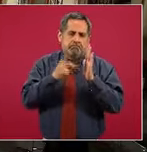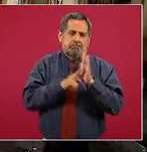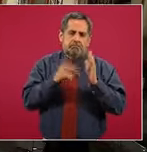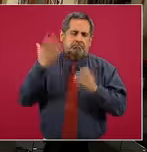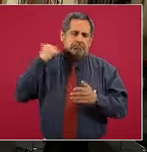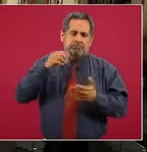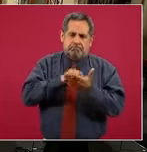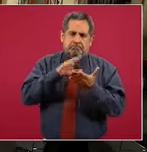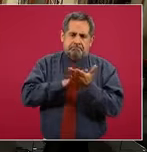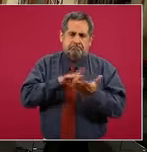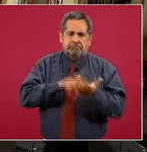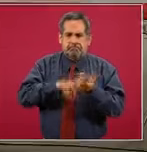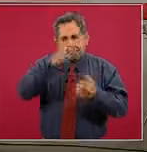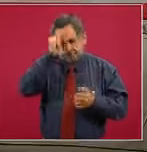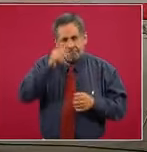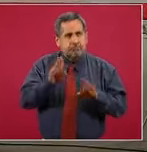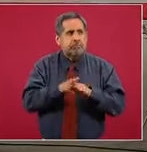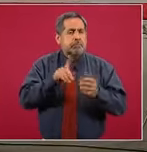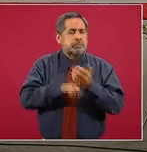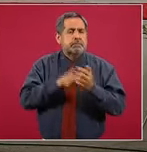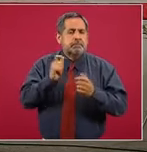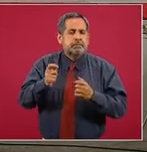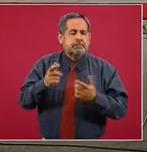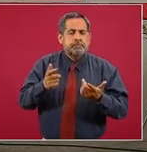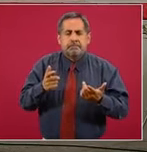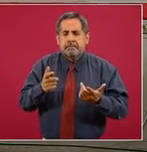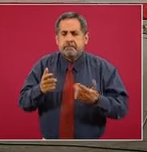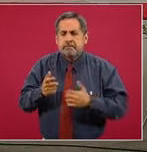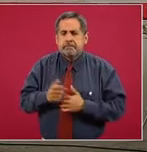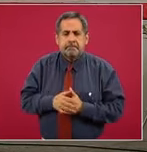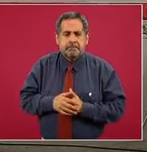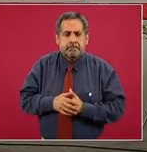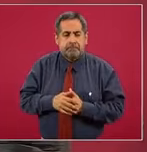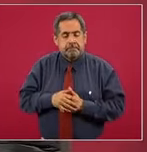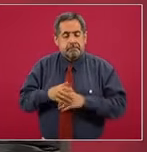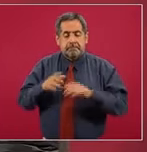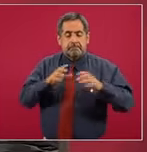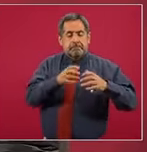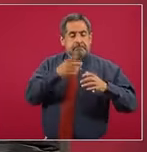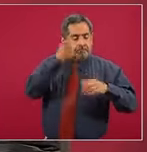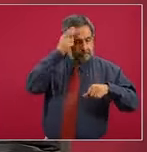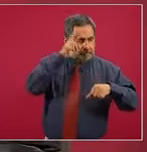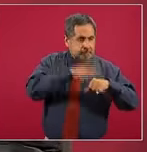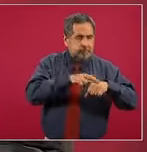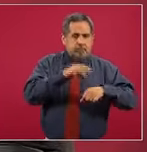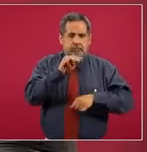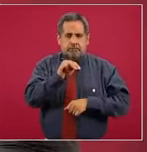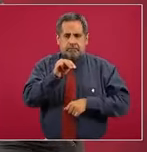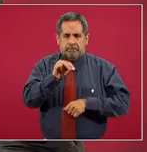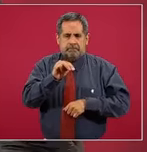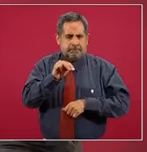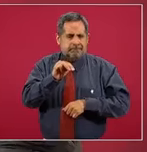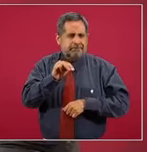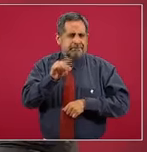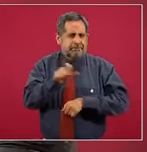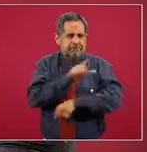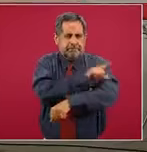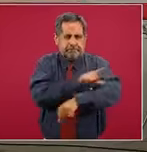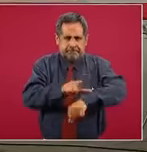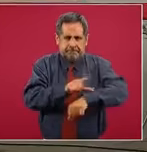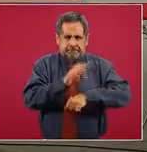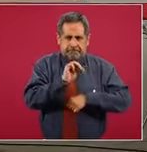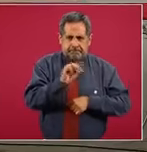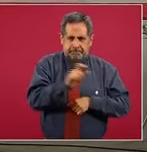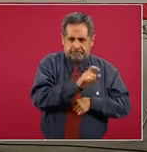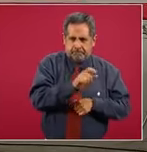definido previamente entre la directiva de la Liga MX y nosotros.